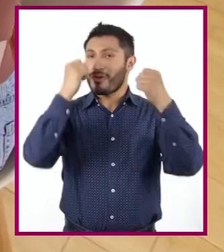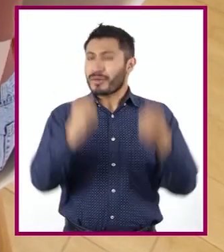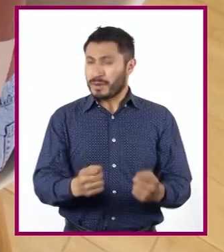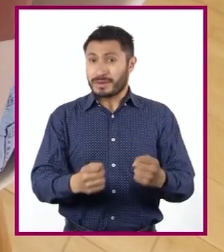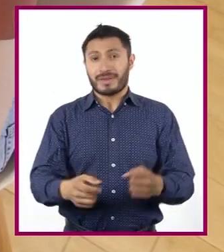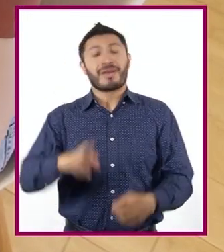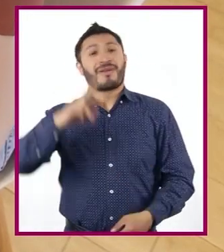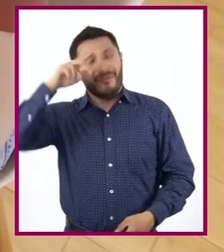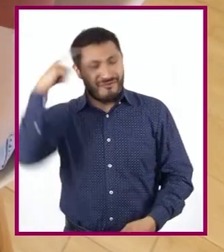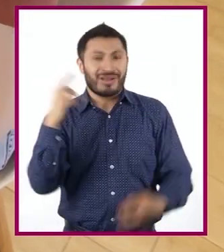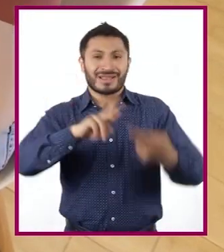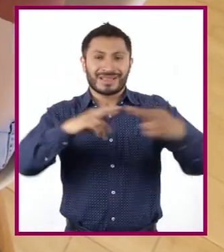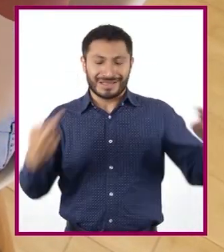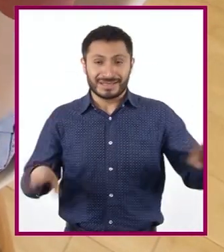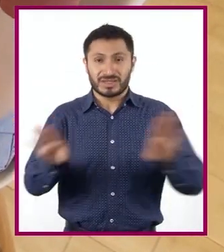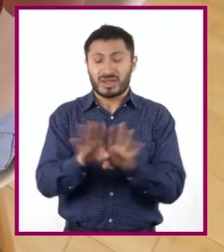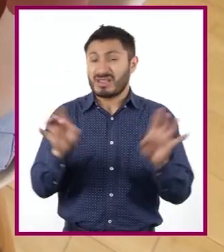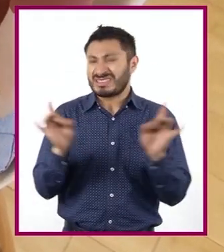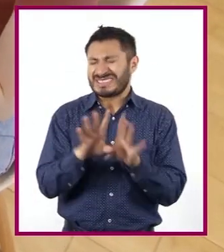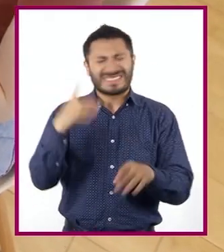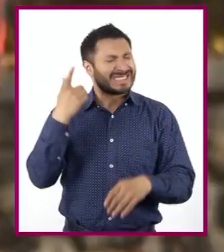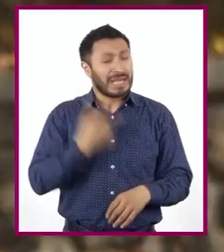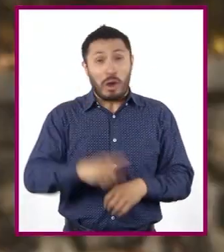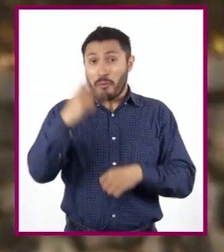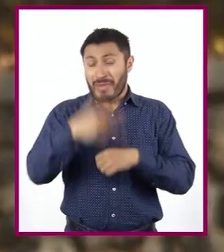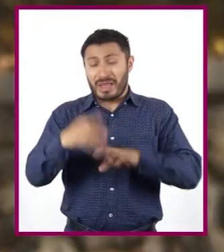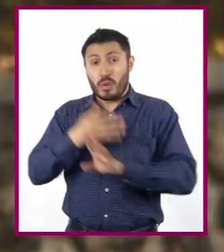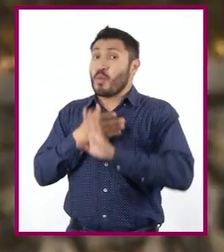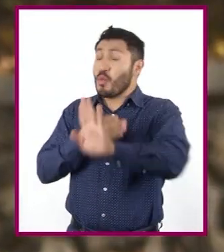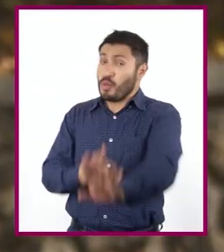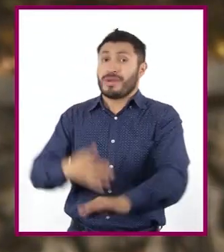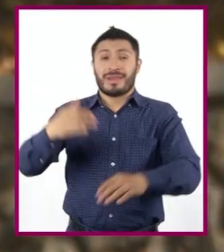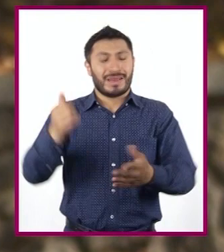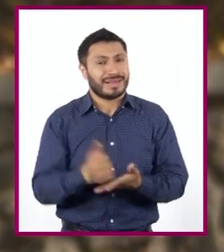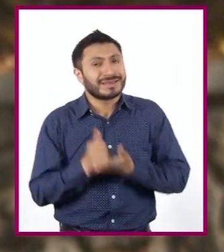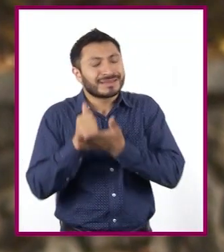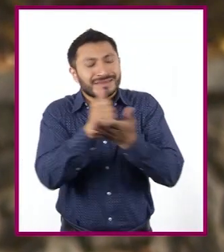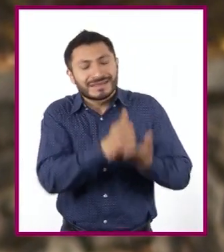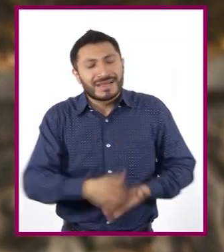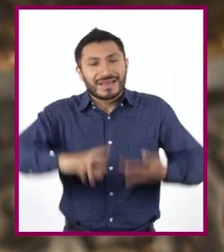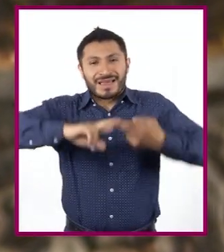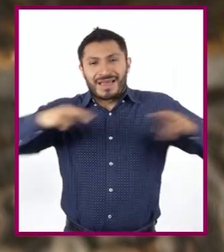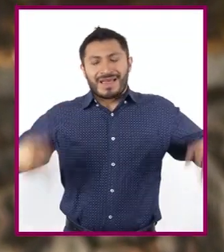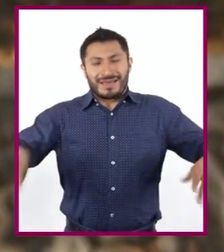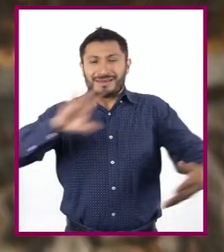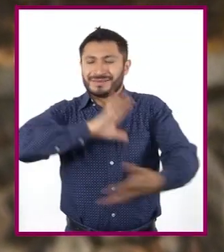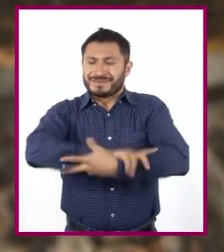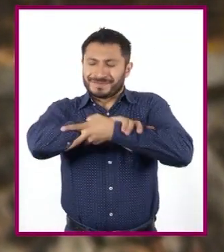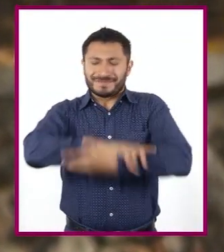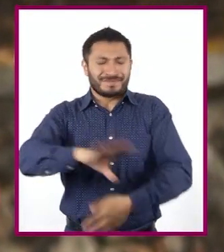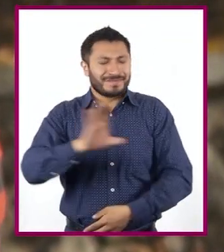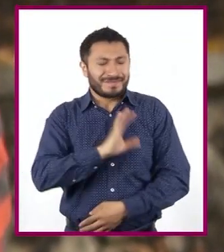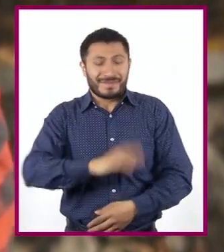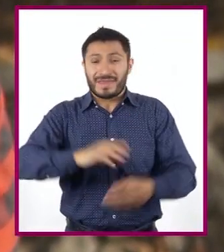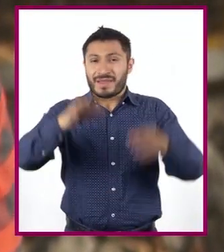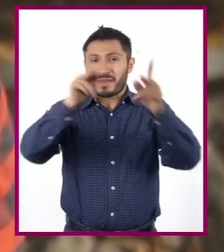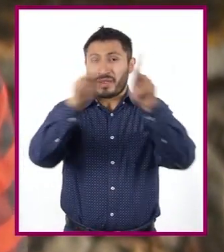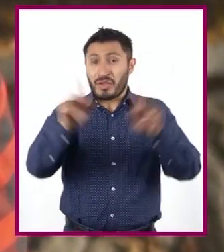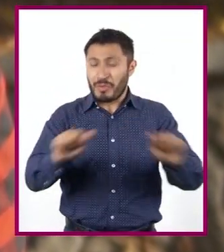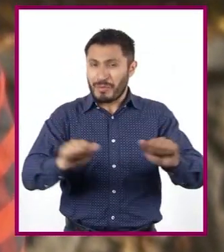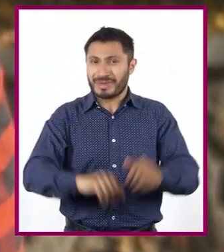Daniel desapareció 3 meses, 2 días, 8 horas después de su cumpleaños. Tenía 3 años, era mi